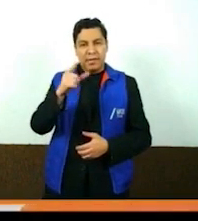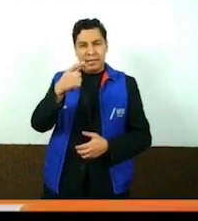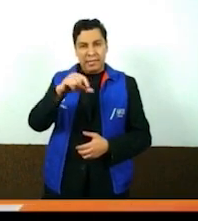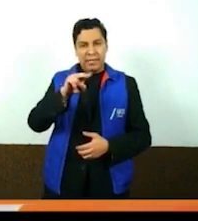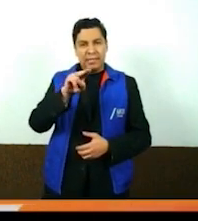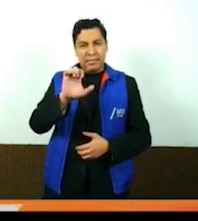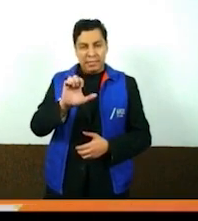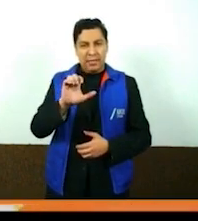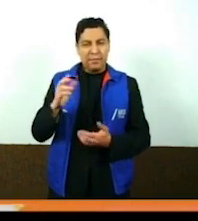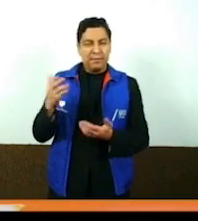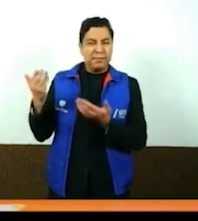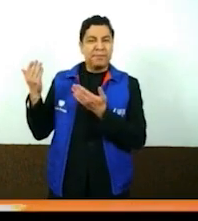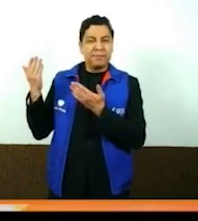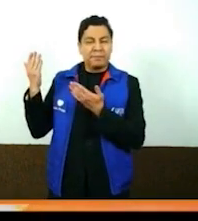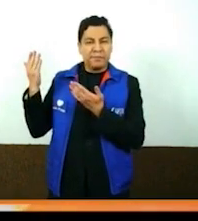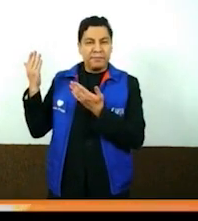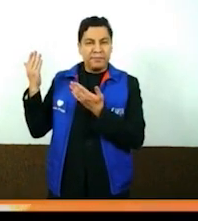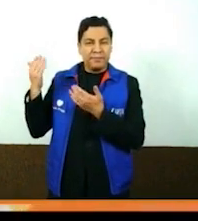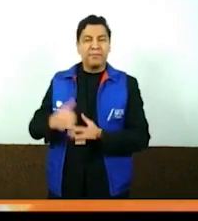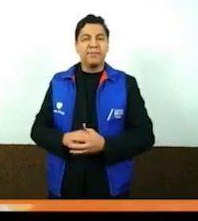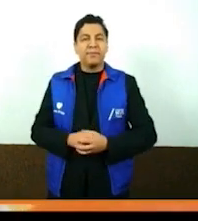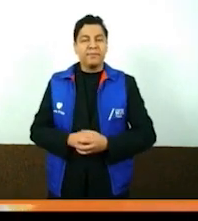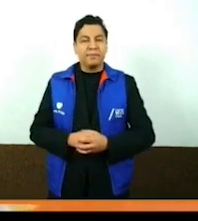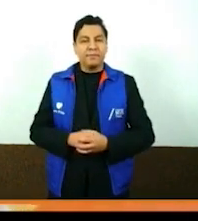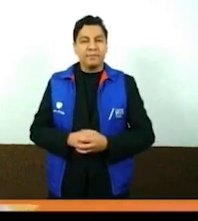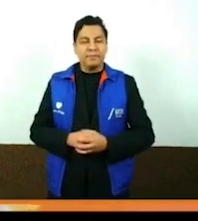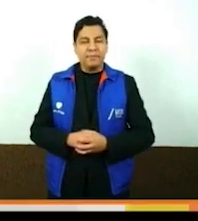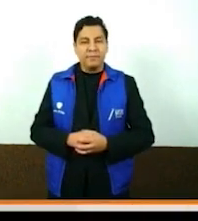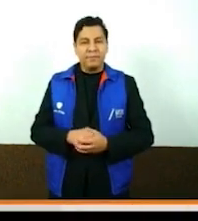Enrique Ortiz Castellanos,